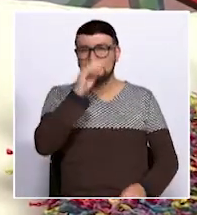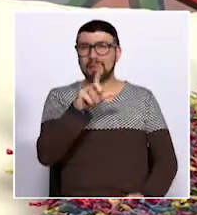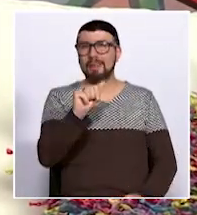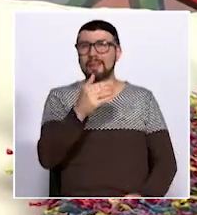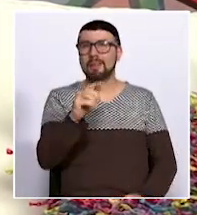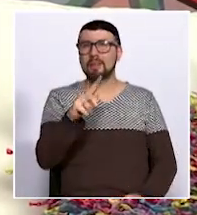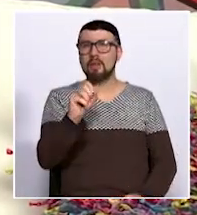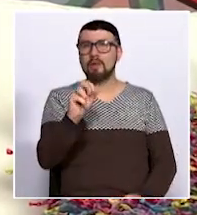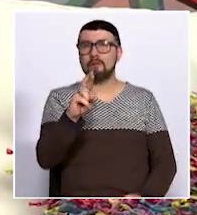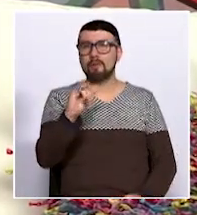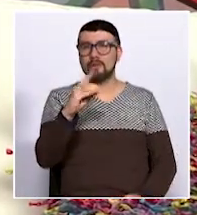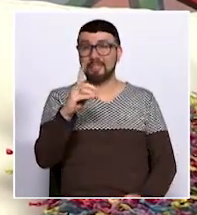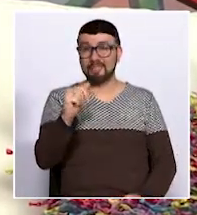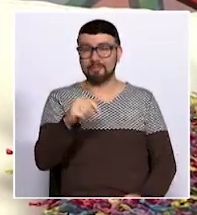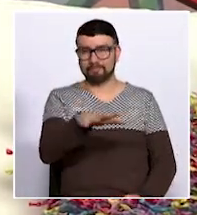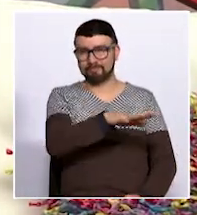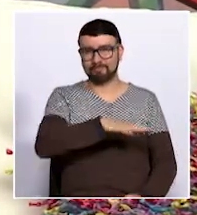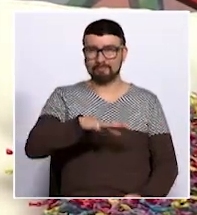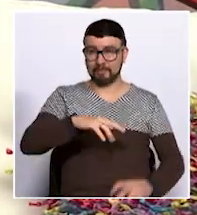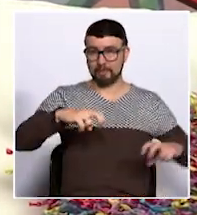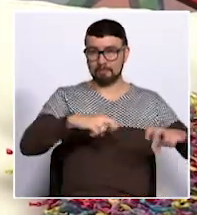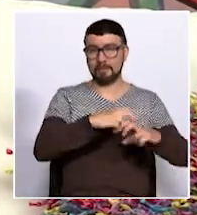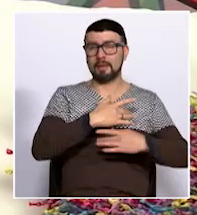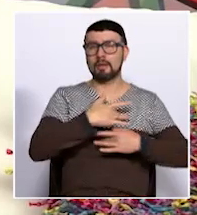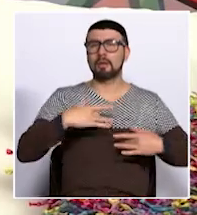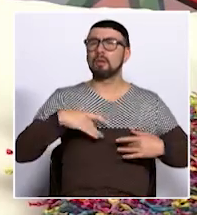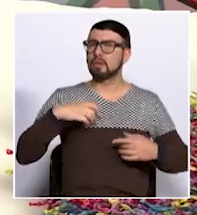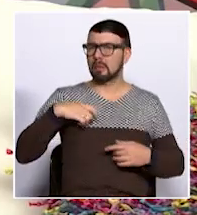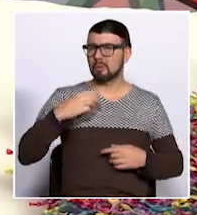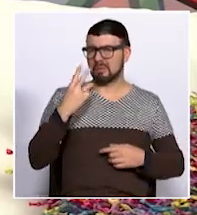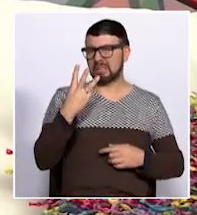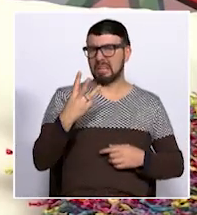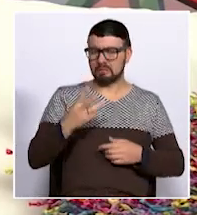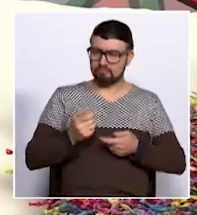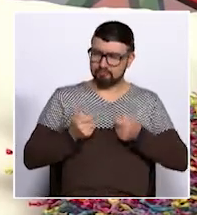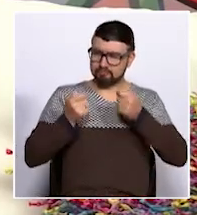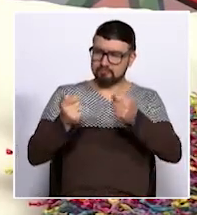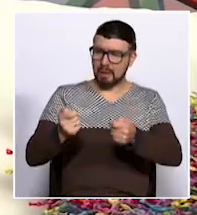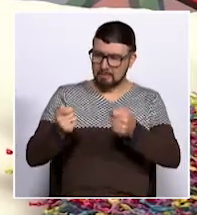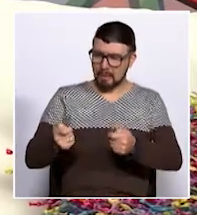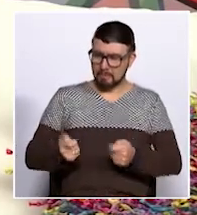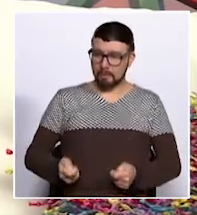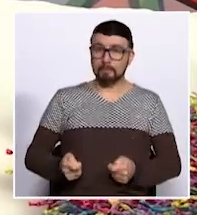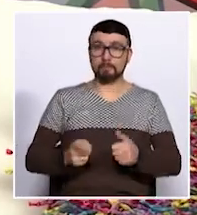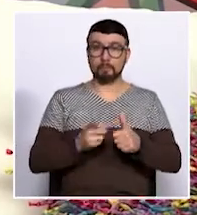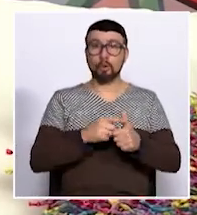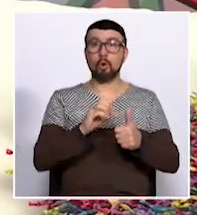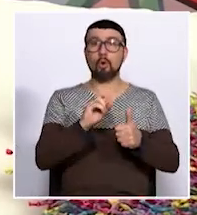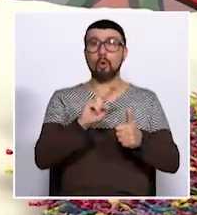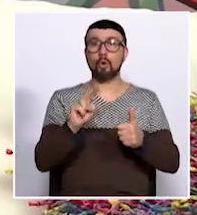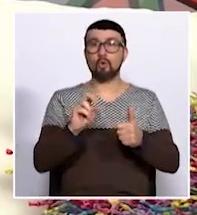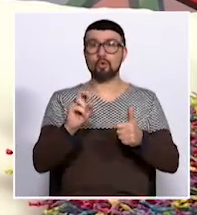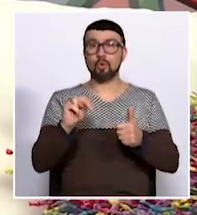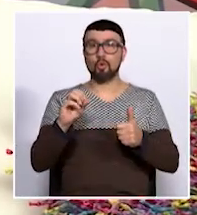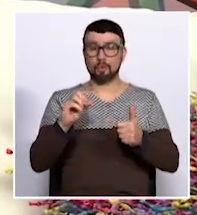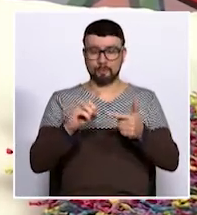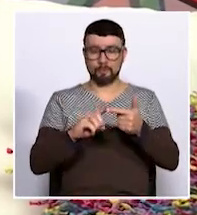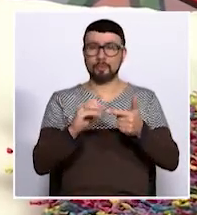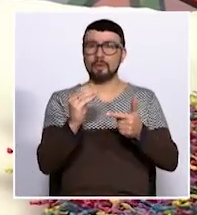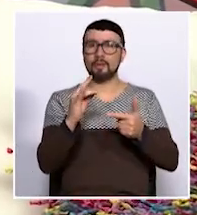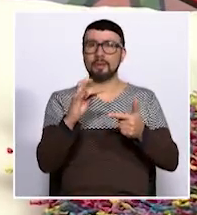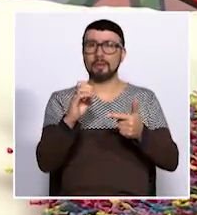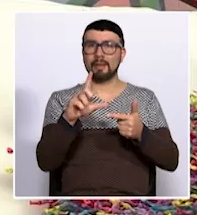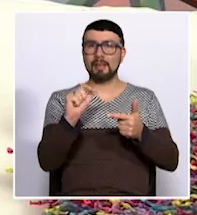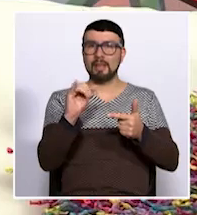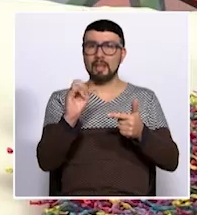parque. Nosotros tenemos tres grandes procedimientos o técnicas que utilizamos. Una es el ozono, la otra es la quelación y los otros son los